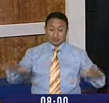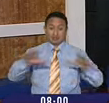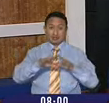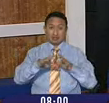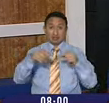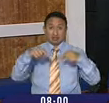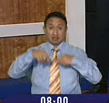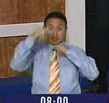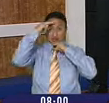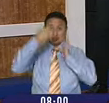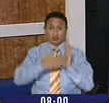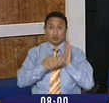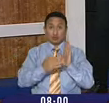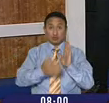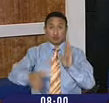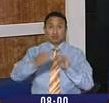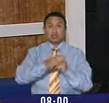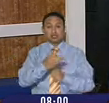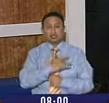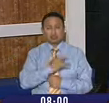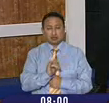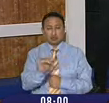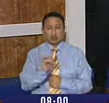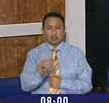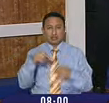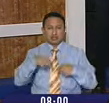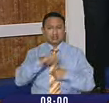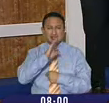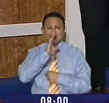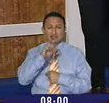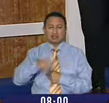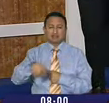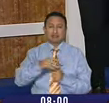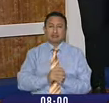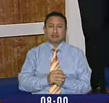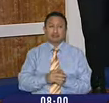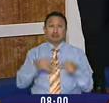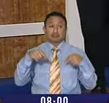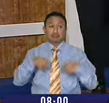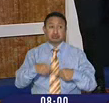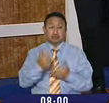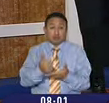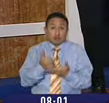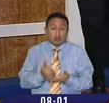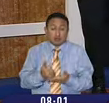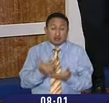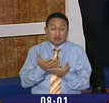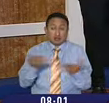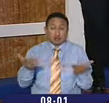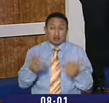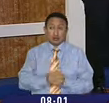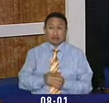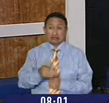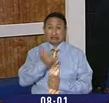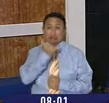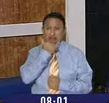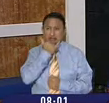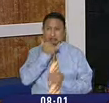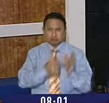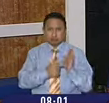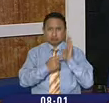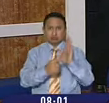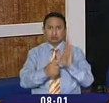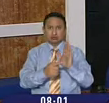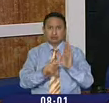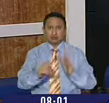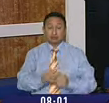sea dedicado a ser dolientes de la ciudad. Buscamos siempre esos ejes en los cuales nos permitan que las cosas que no están bien, presentarlas y que...